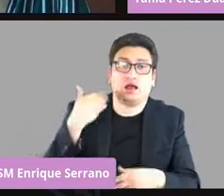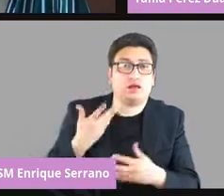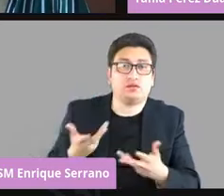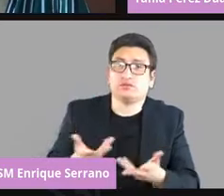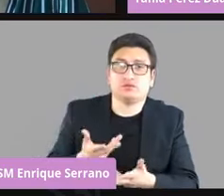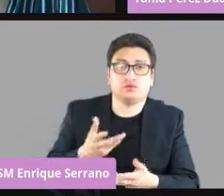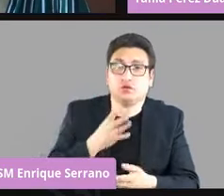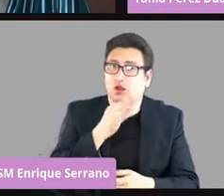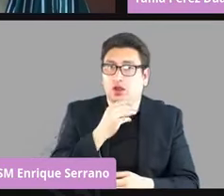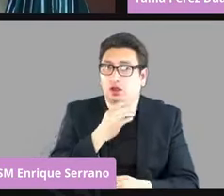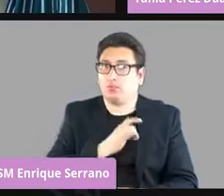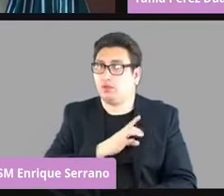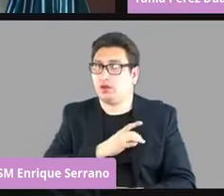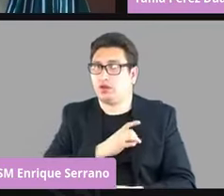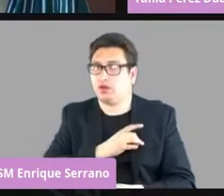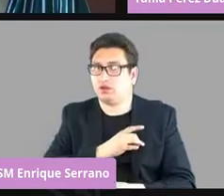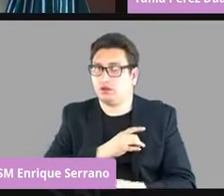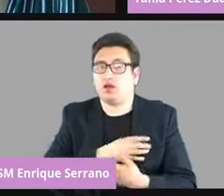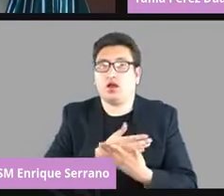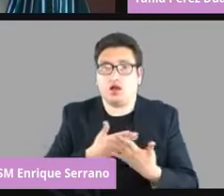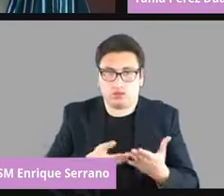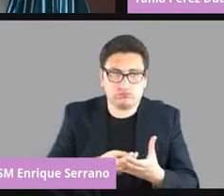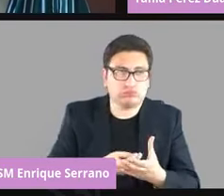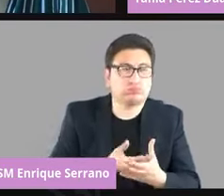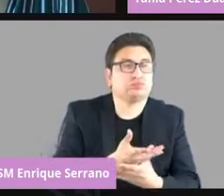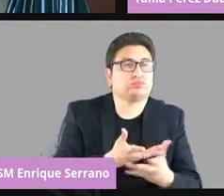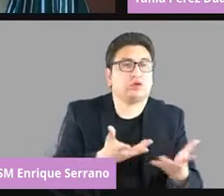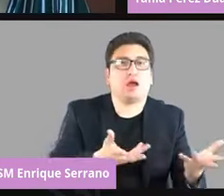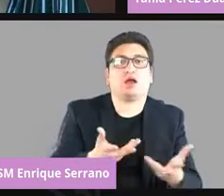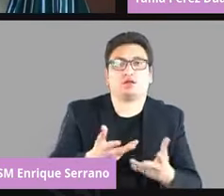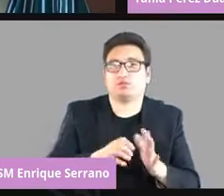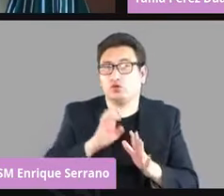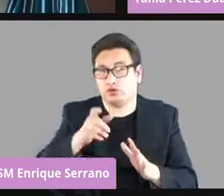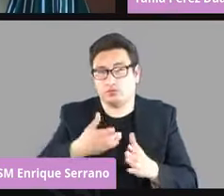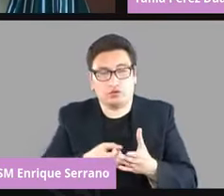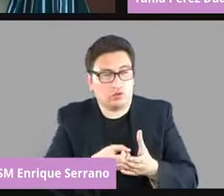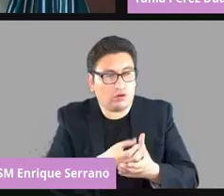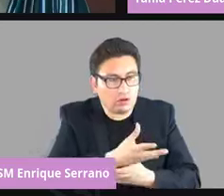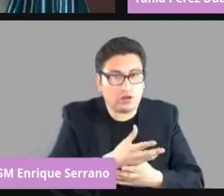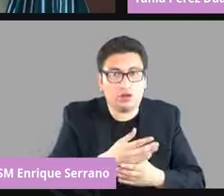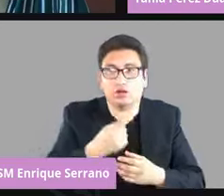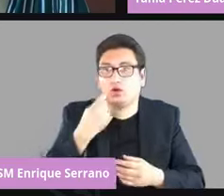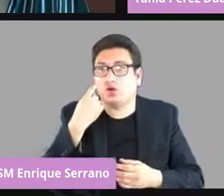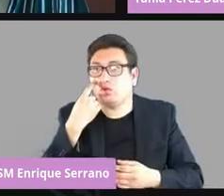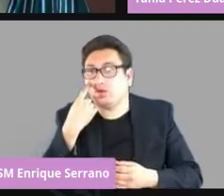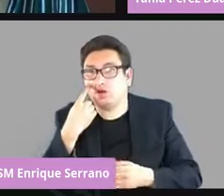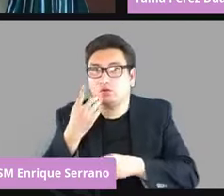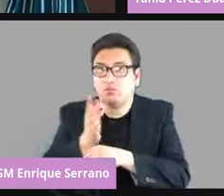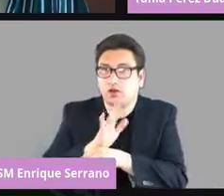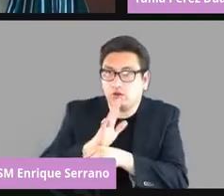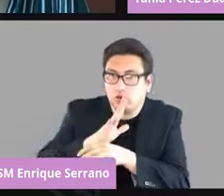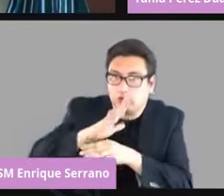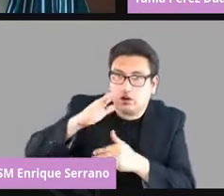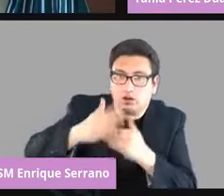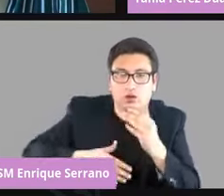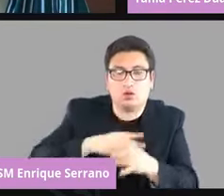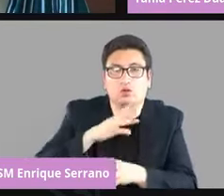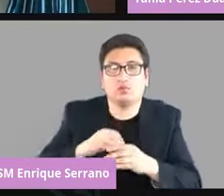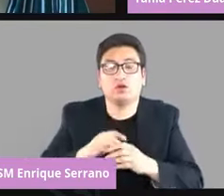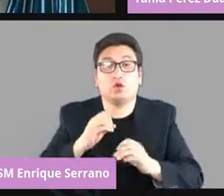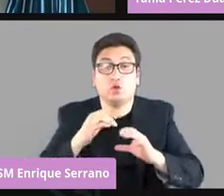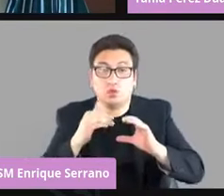como realmente salir o ver ciertas cosas o tolerar acabar de ver una película completa o mandar un